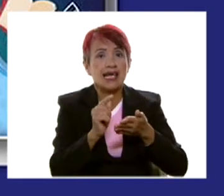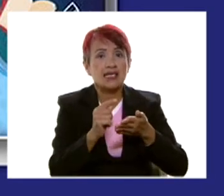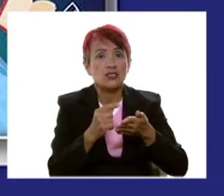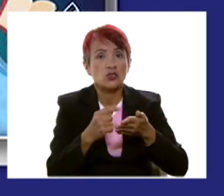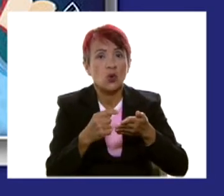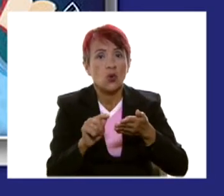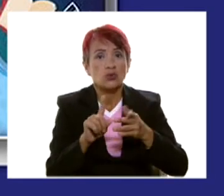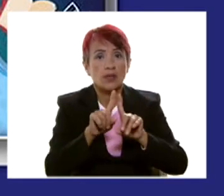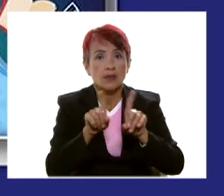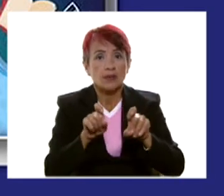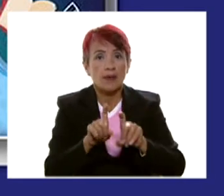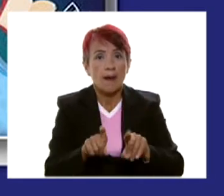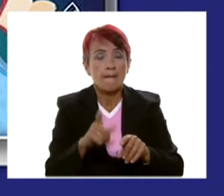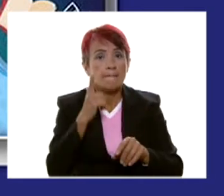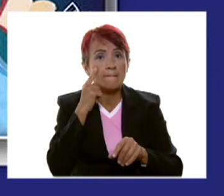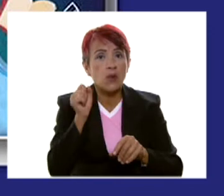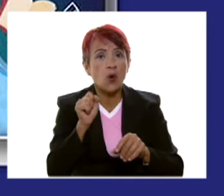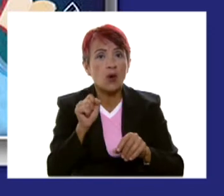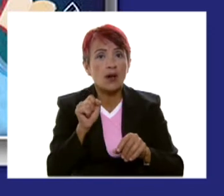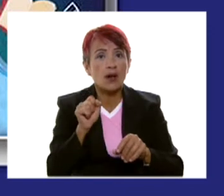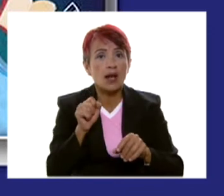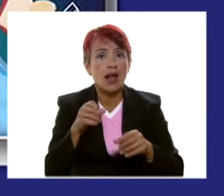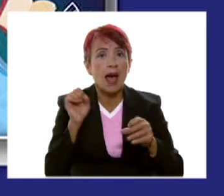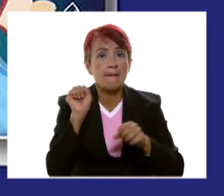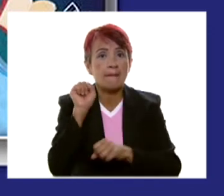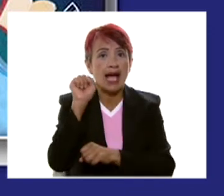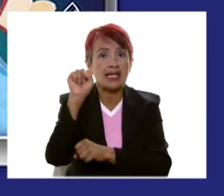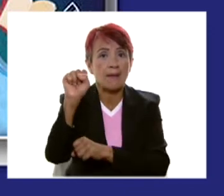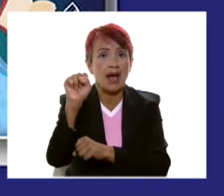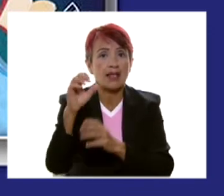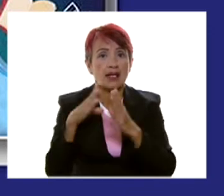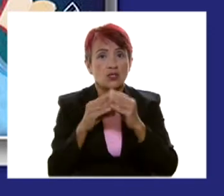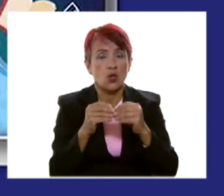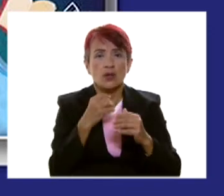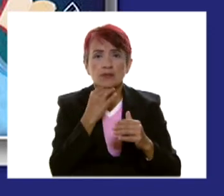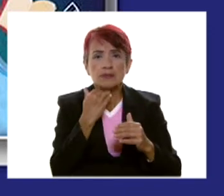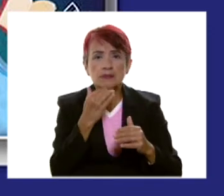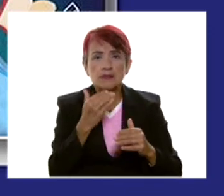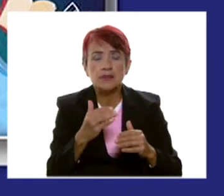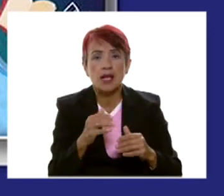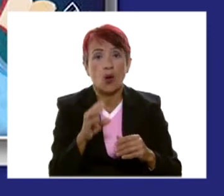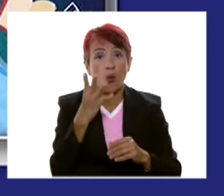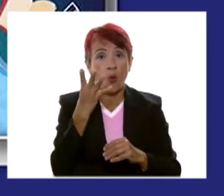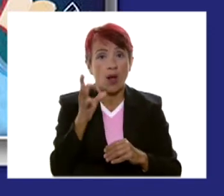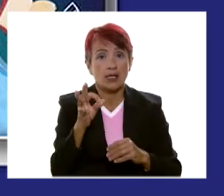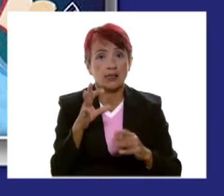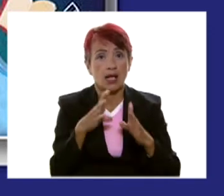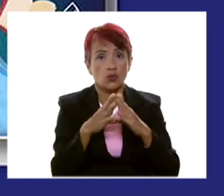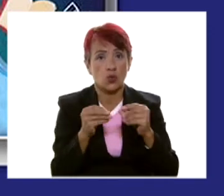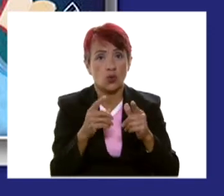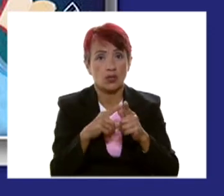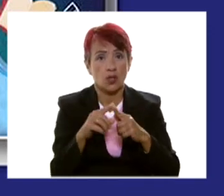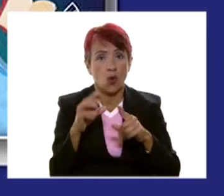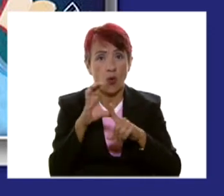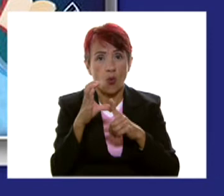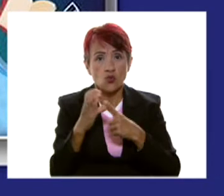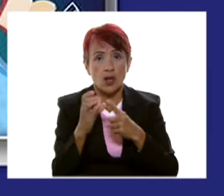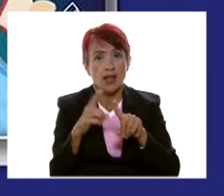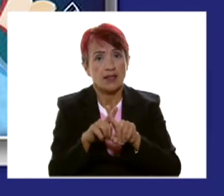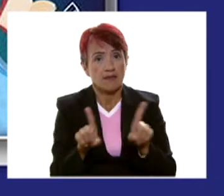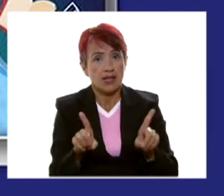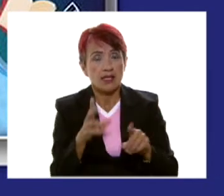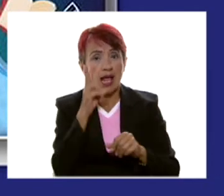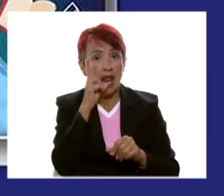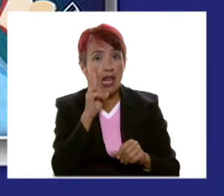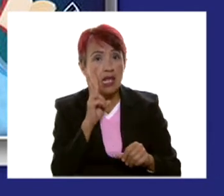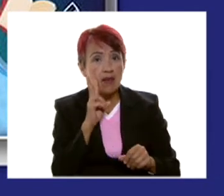página Patria. Son por lo menos 40 etnias, alrededor de 40 etnias, que mantienen culturas totalmente